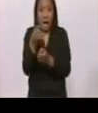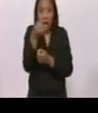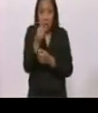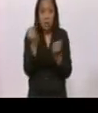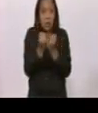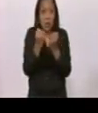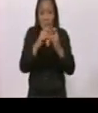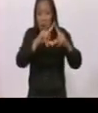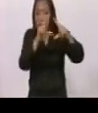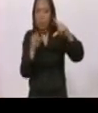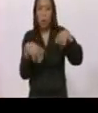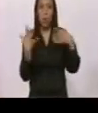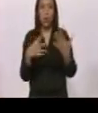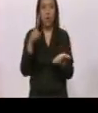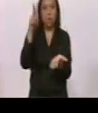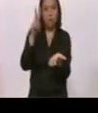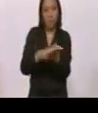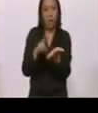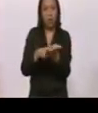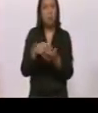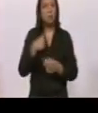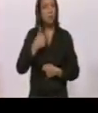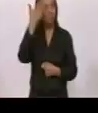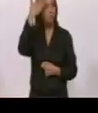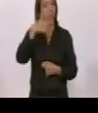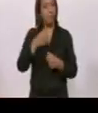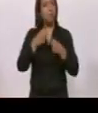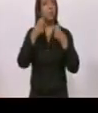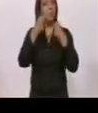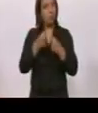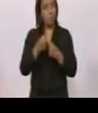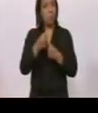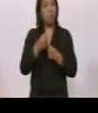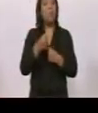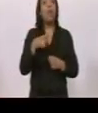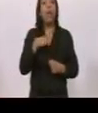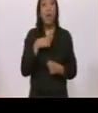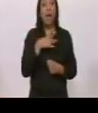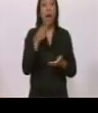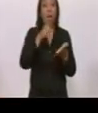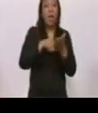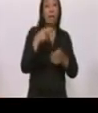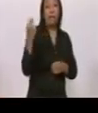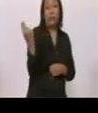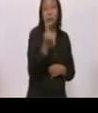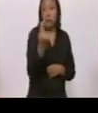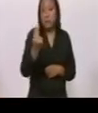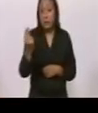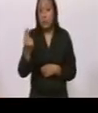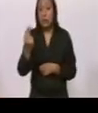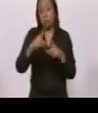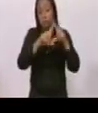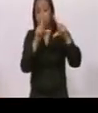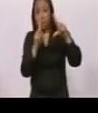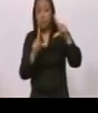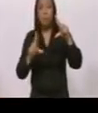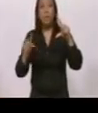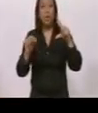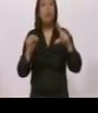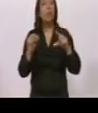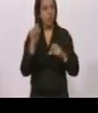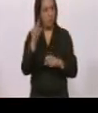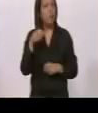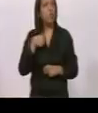todo México. Estoy consciente de las necesidades y urgencias nacionales, pero también